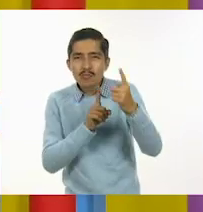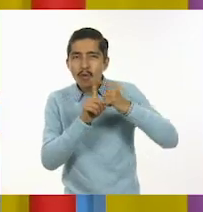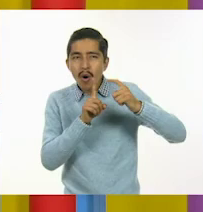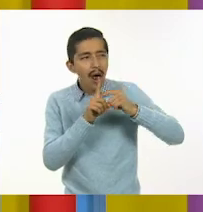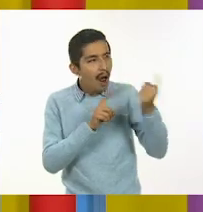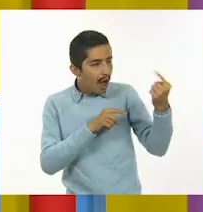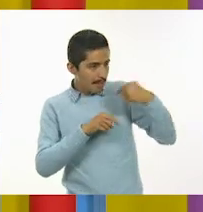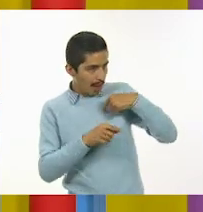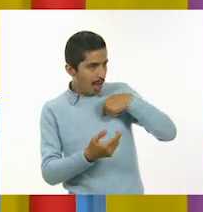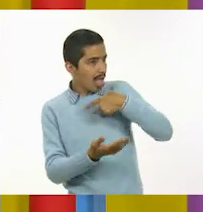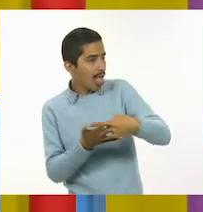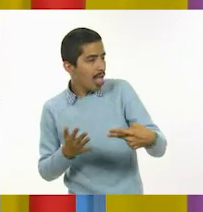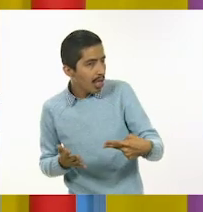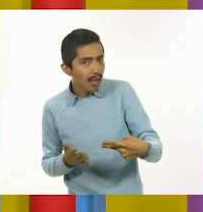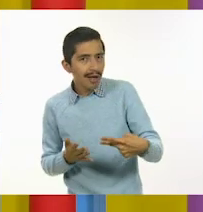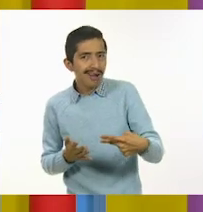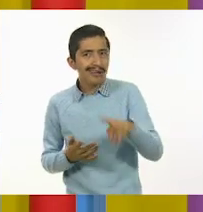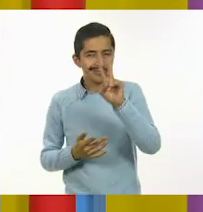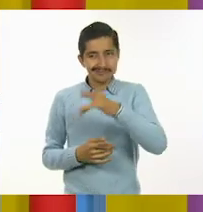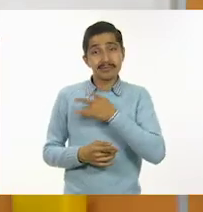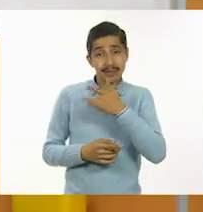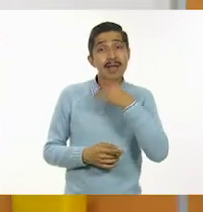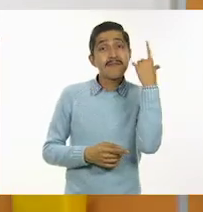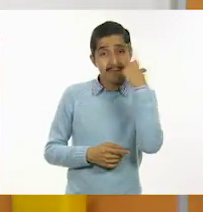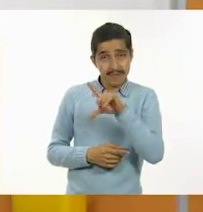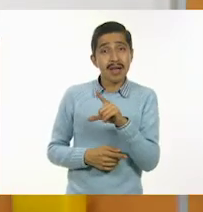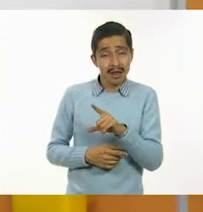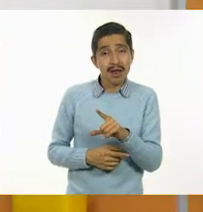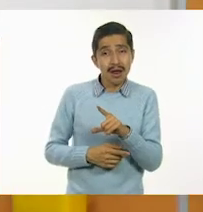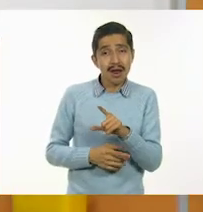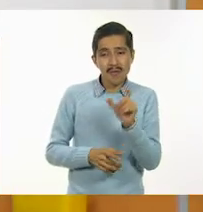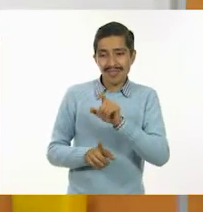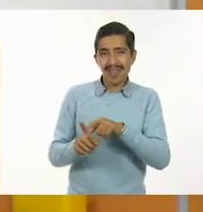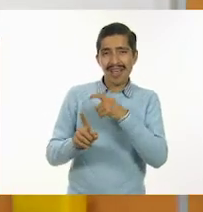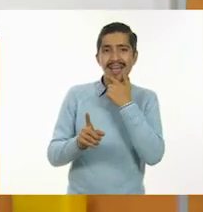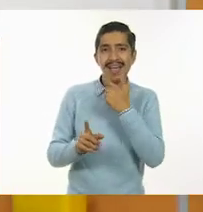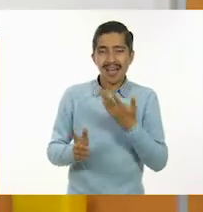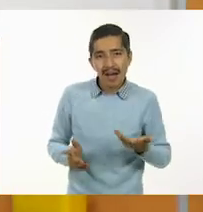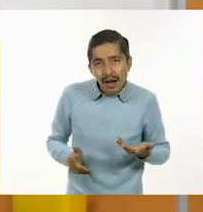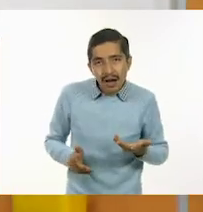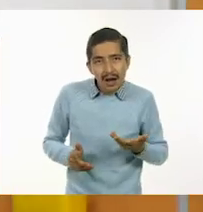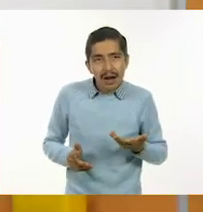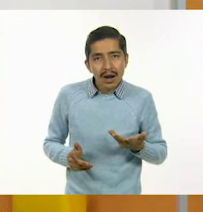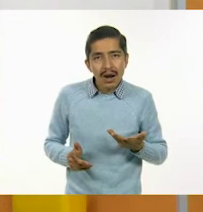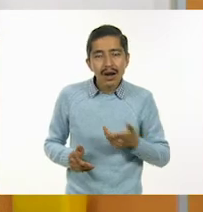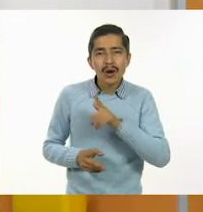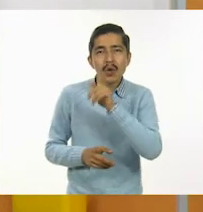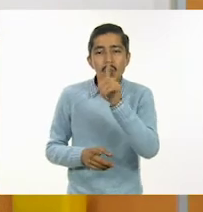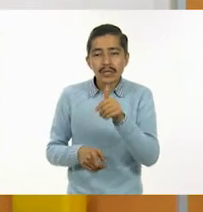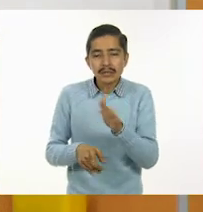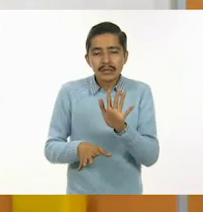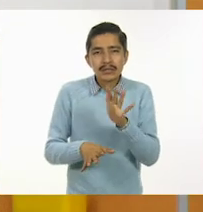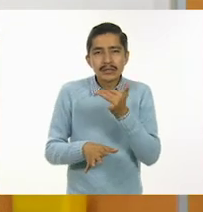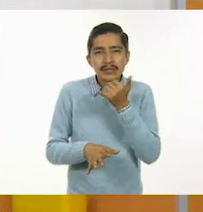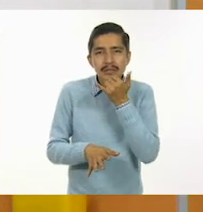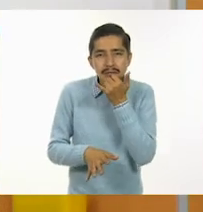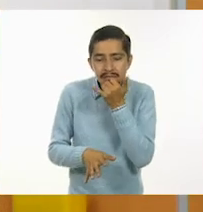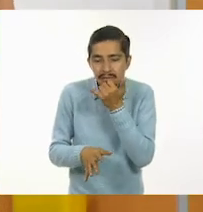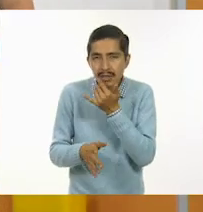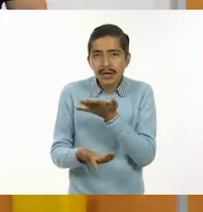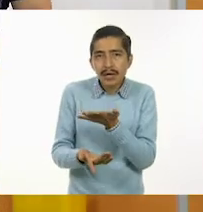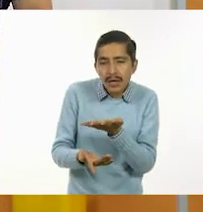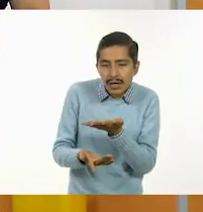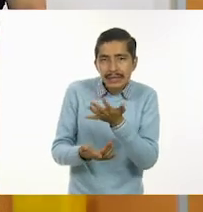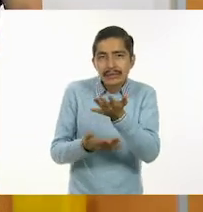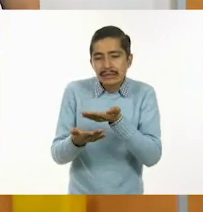bien feo que se burlen de ti, sí, la verdad. Pobrecita, pero entonces Jimena reaccionó. Y le fue ahí, le ofreció una disculpa médica, le preguntó si no se